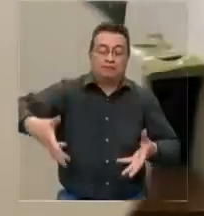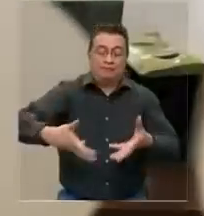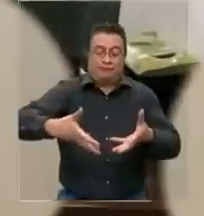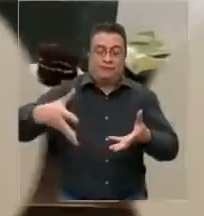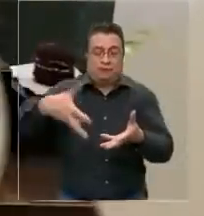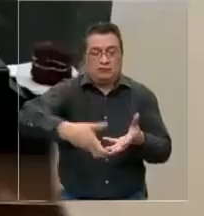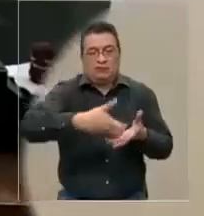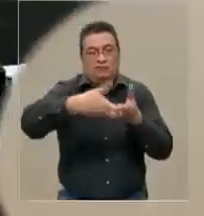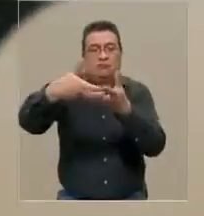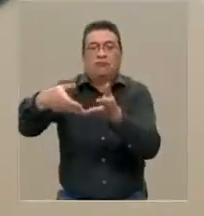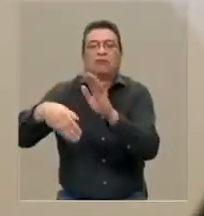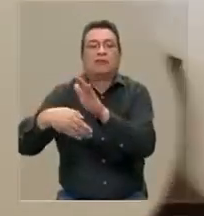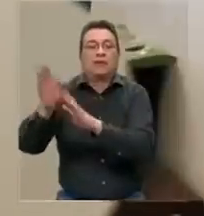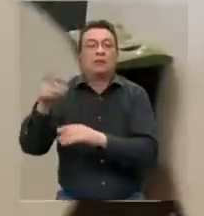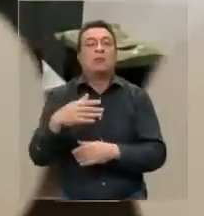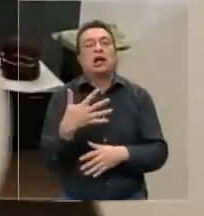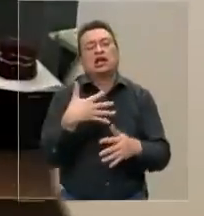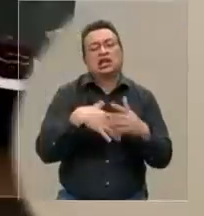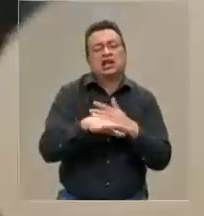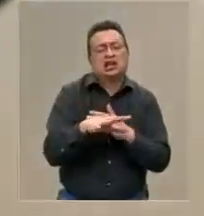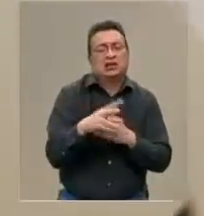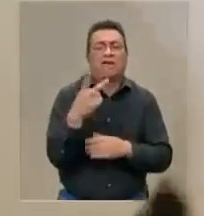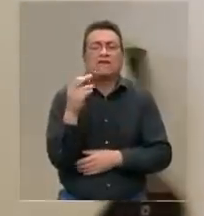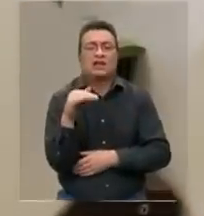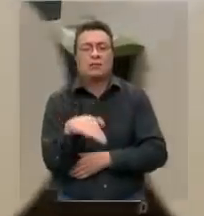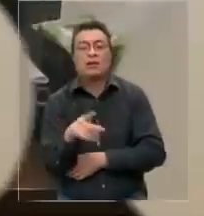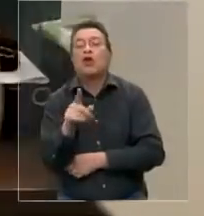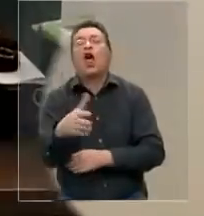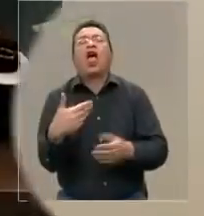como 15, a lo más 20. ¿Y a